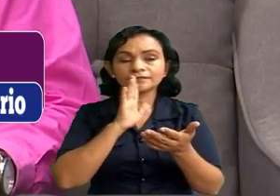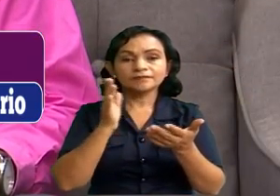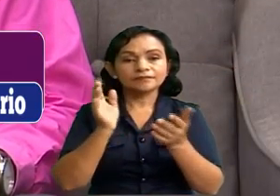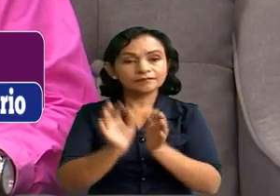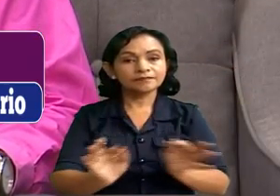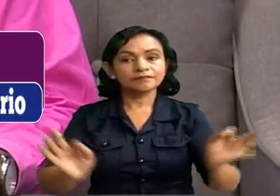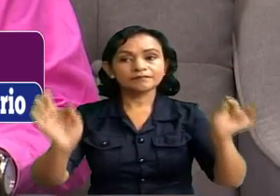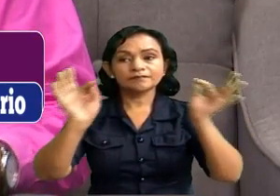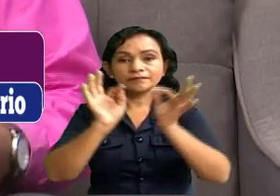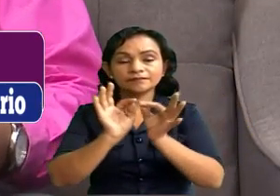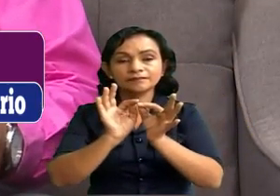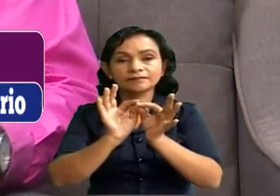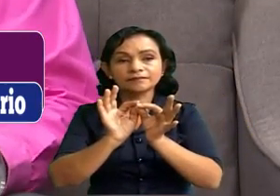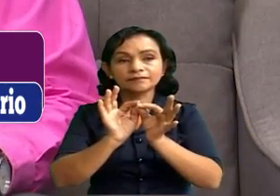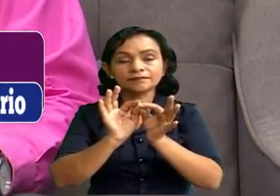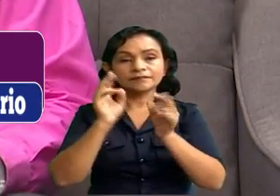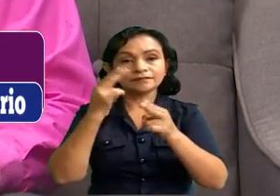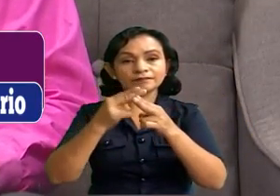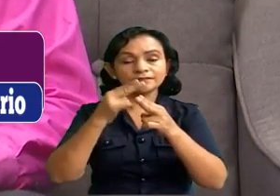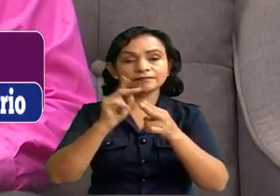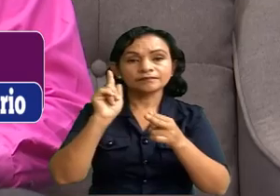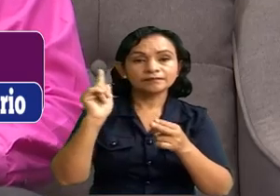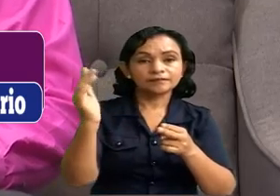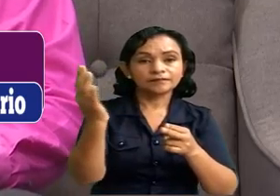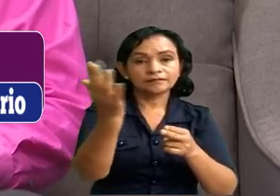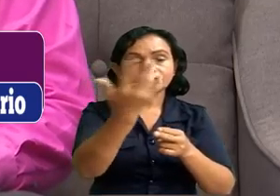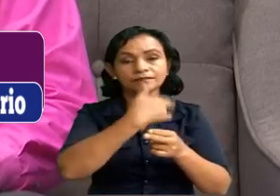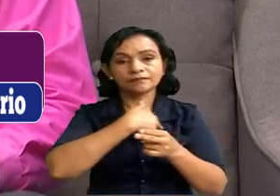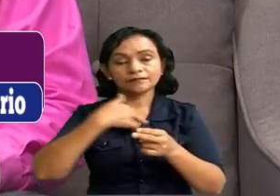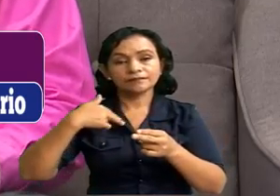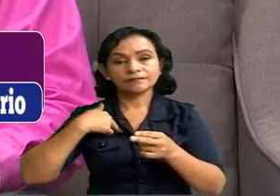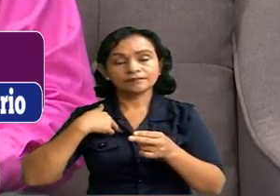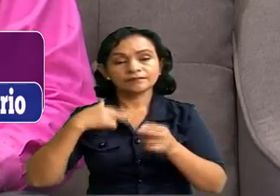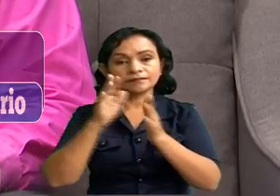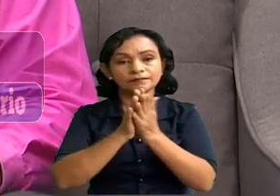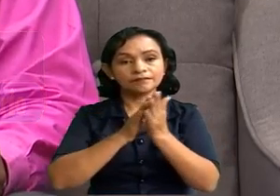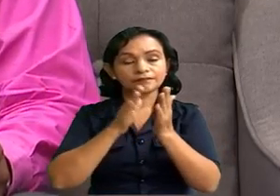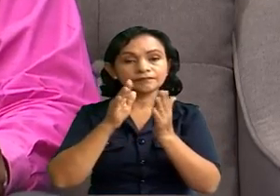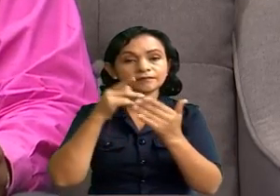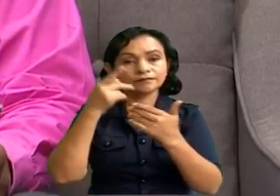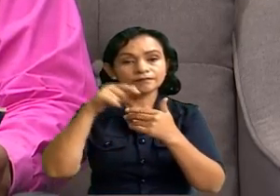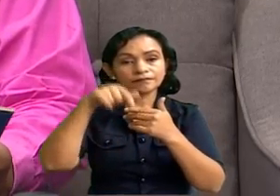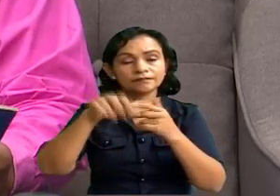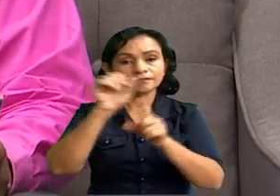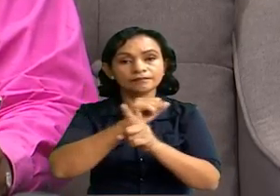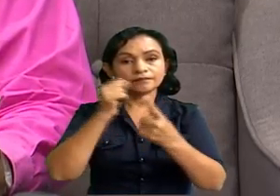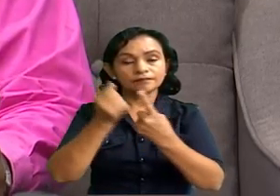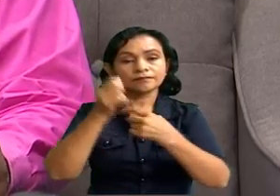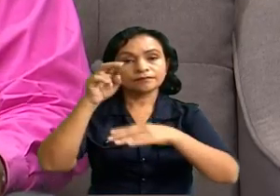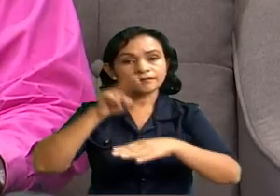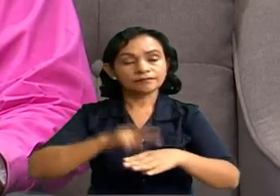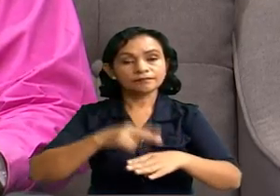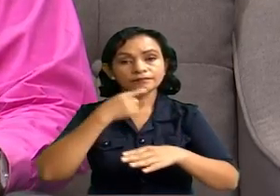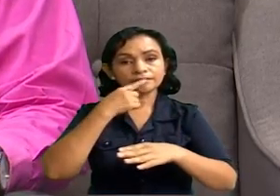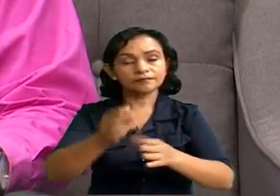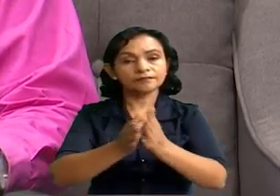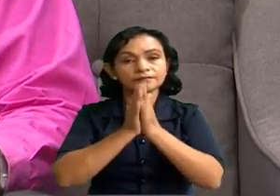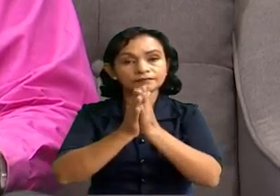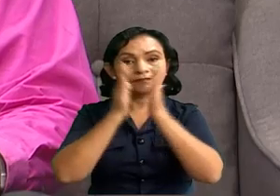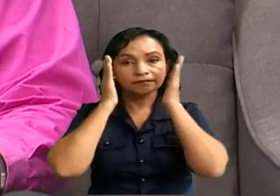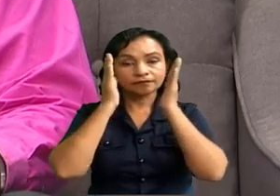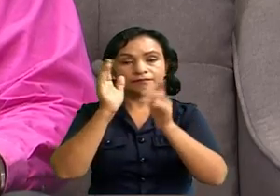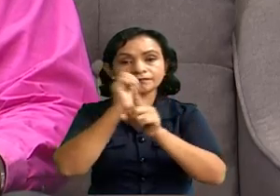bastante importante. A nombre de todo el equipo que hace posible la transmisión de su programa desde el Parlamento, le agradecemos su fiel compañía y le invitamos a que se quede en sintonía del